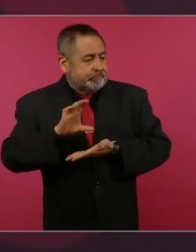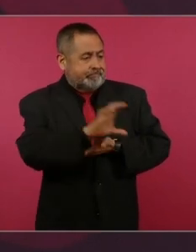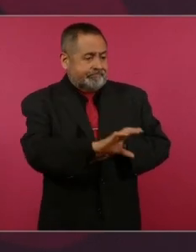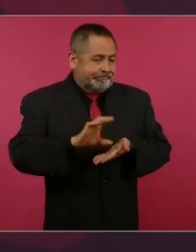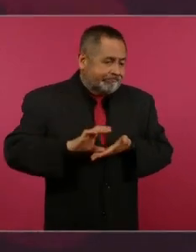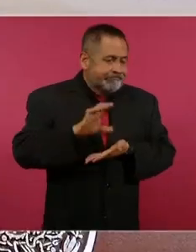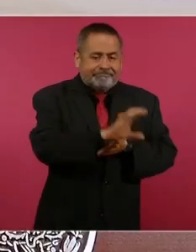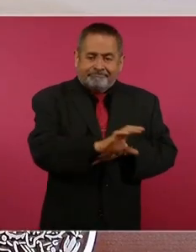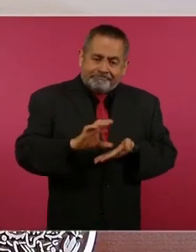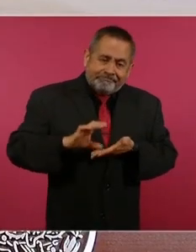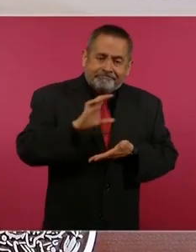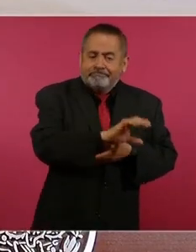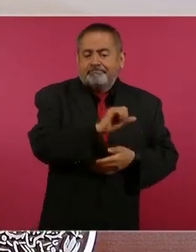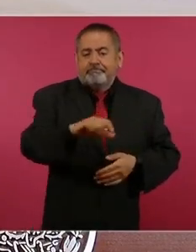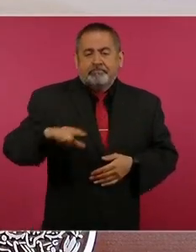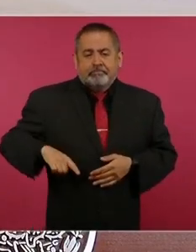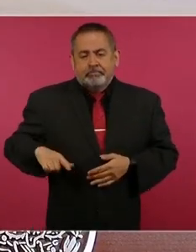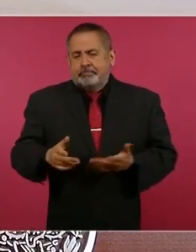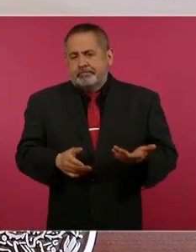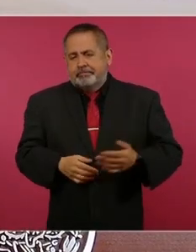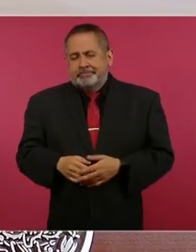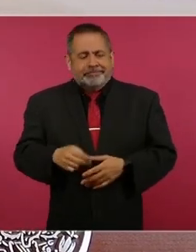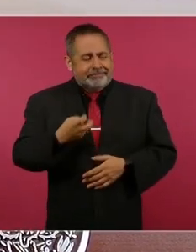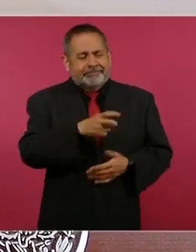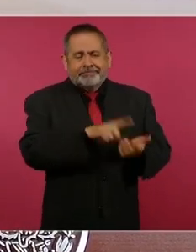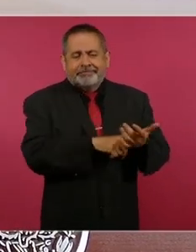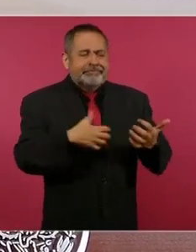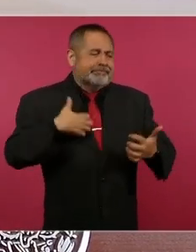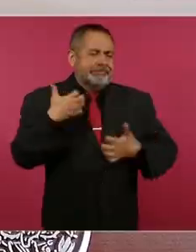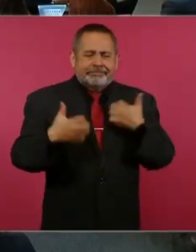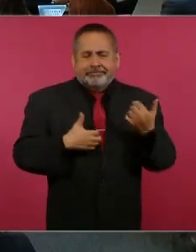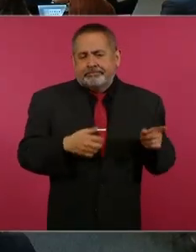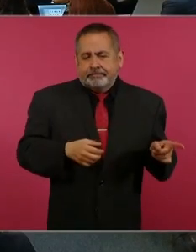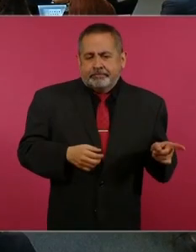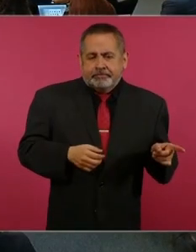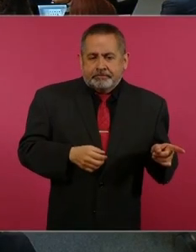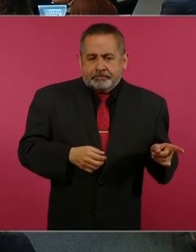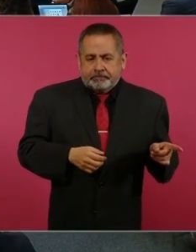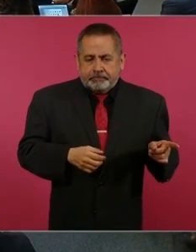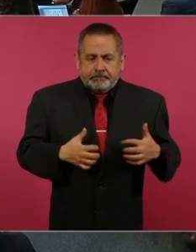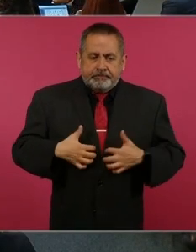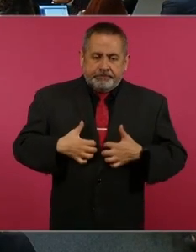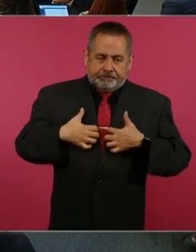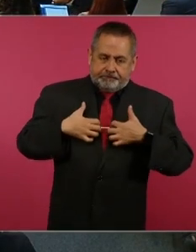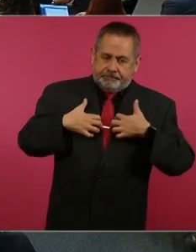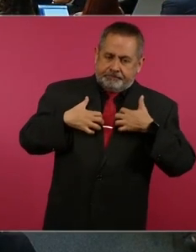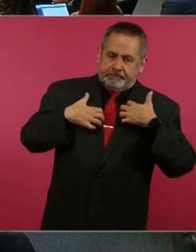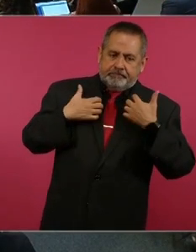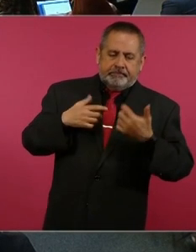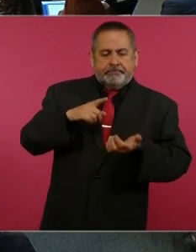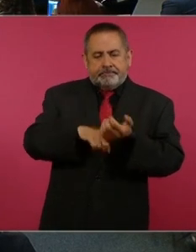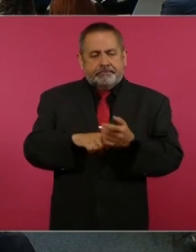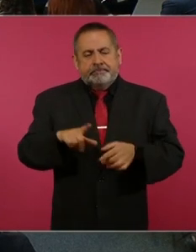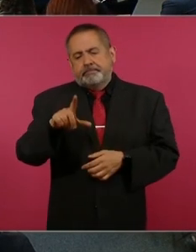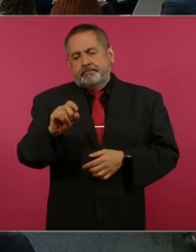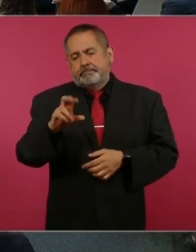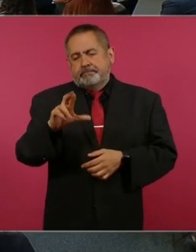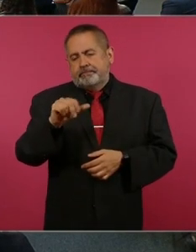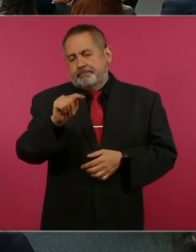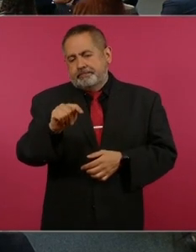al gobierno. Entonces, que por eso era, ¿no?, la fobia de Loret de